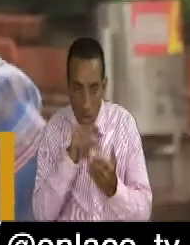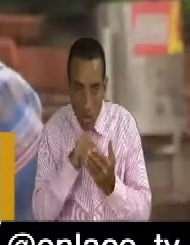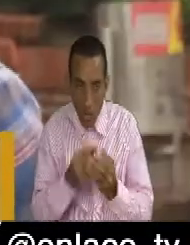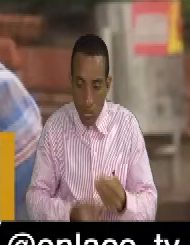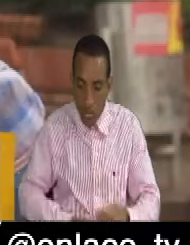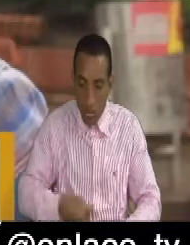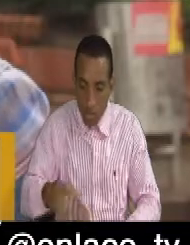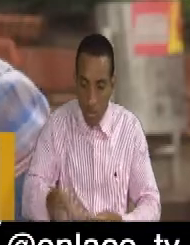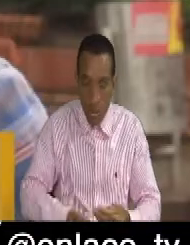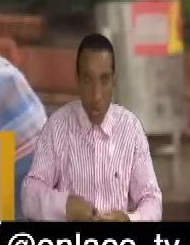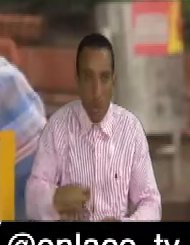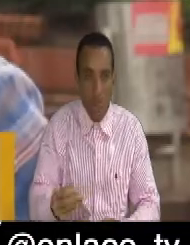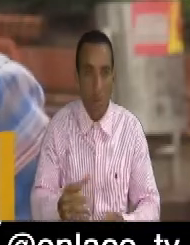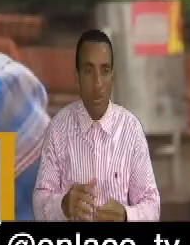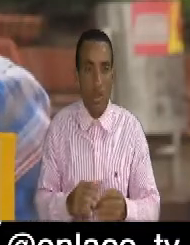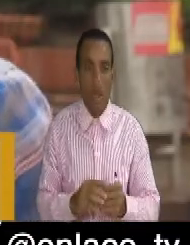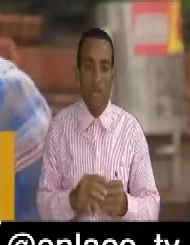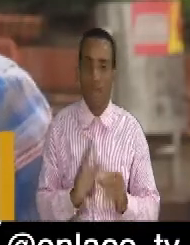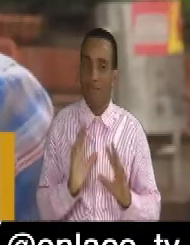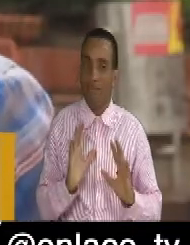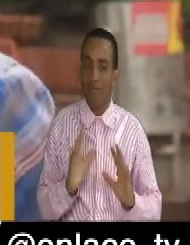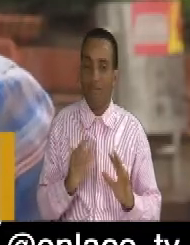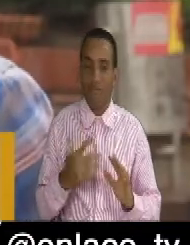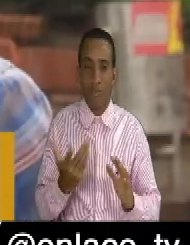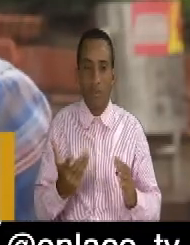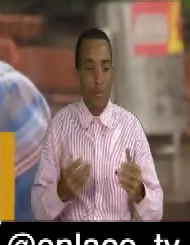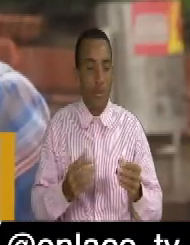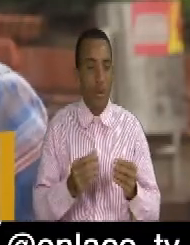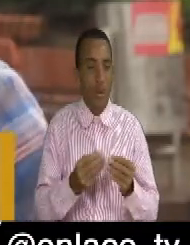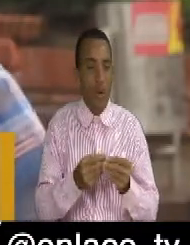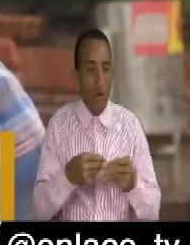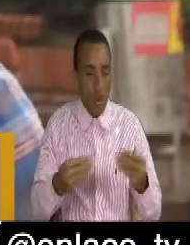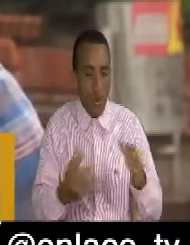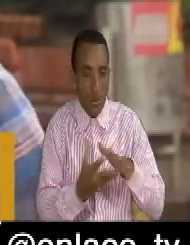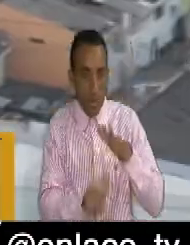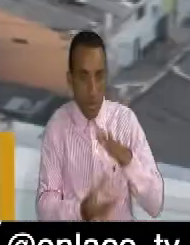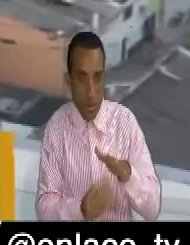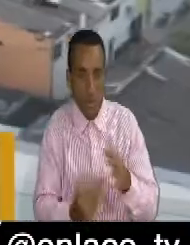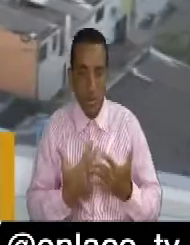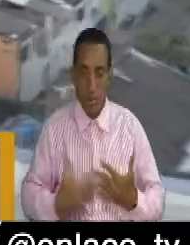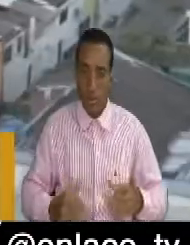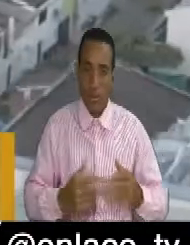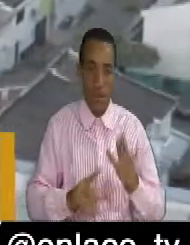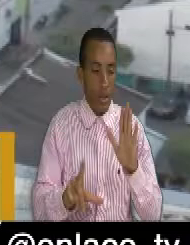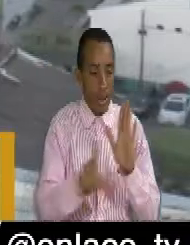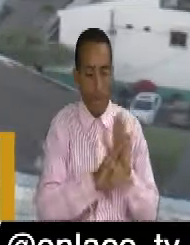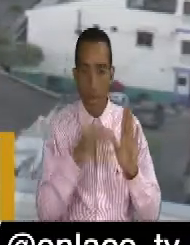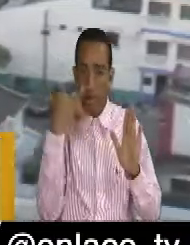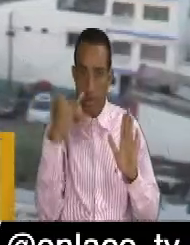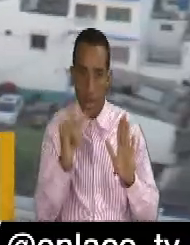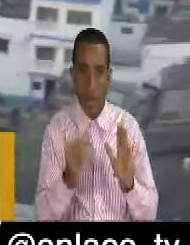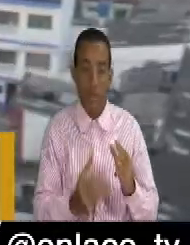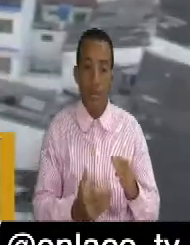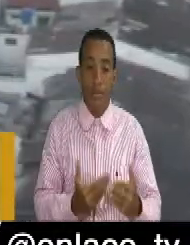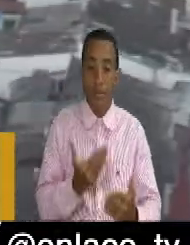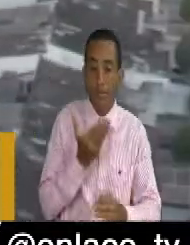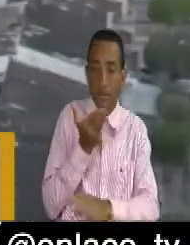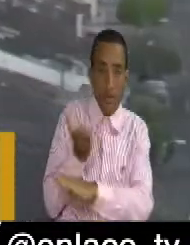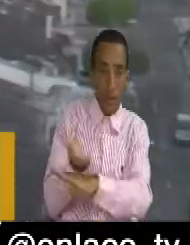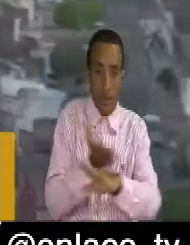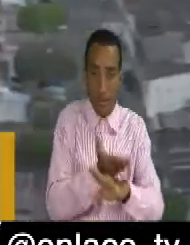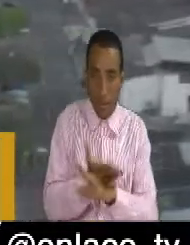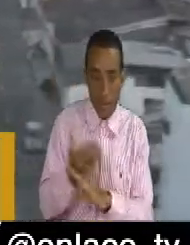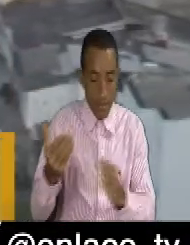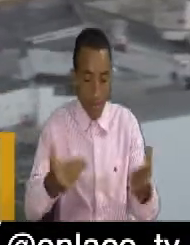tipo de negocio, papelería, fresquería, cualquier tipo de negocio, pero que ya esté conformado legalmente. Una vez recibidas las propuestas, un equipo profesional